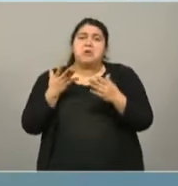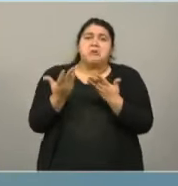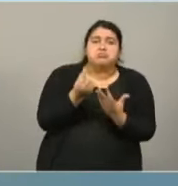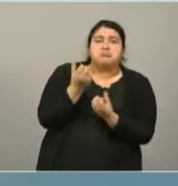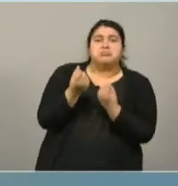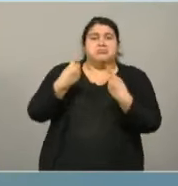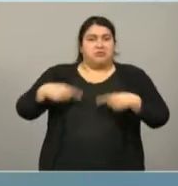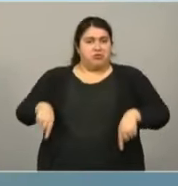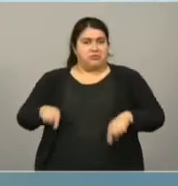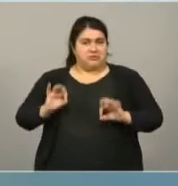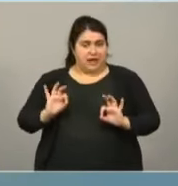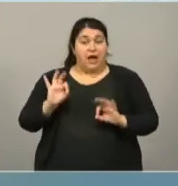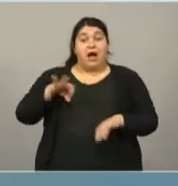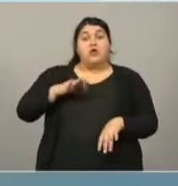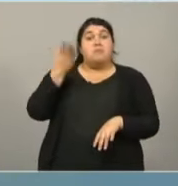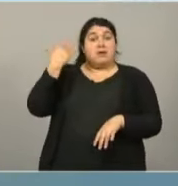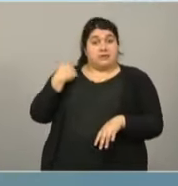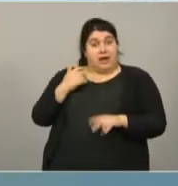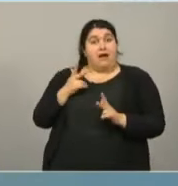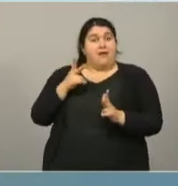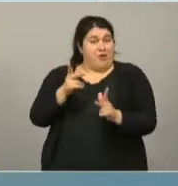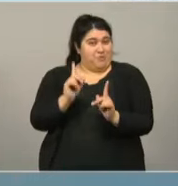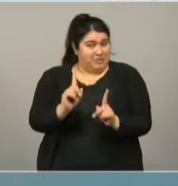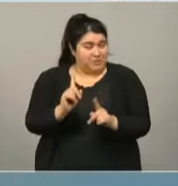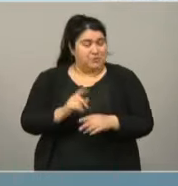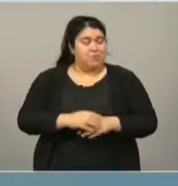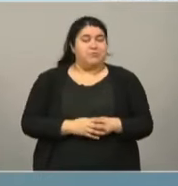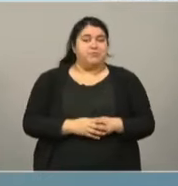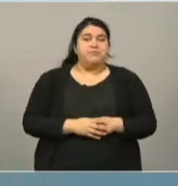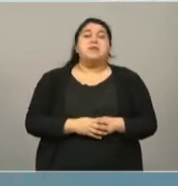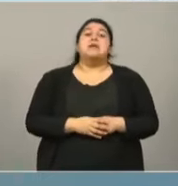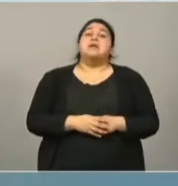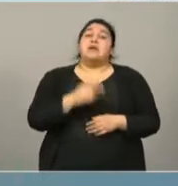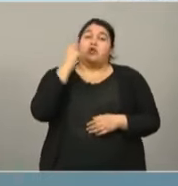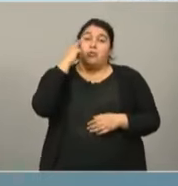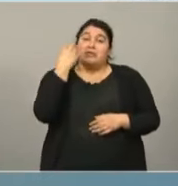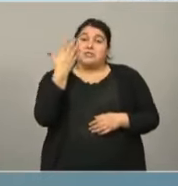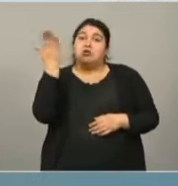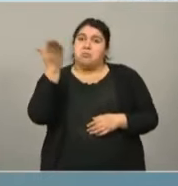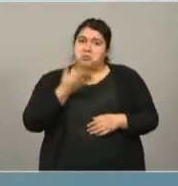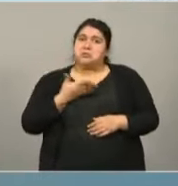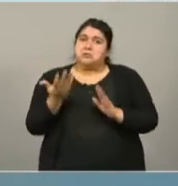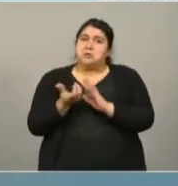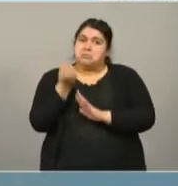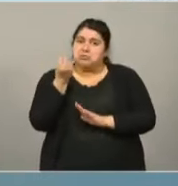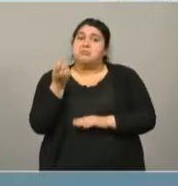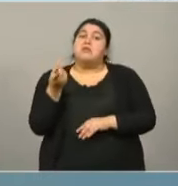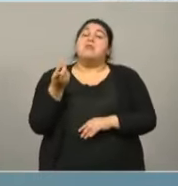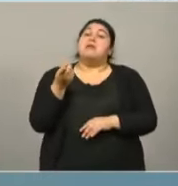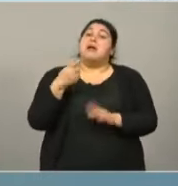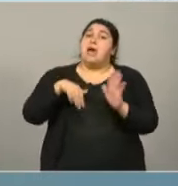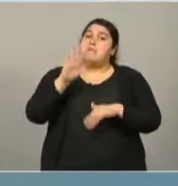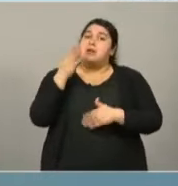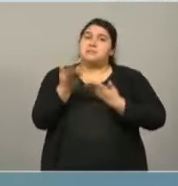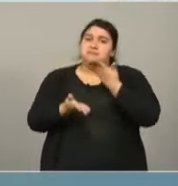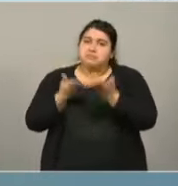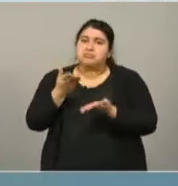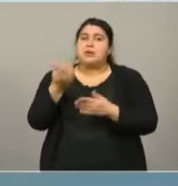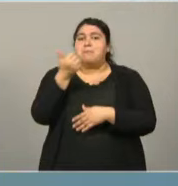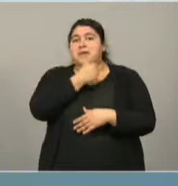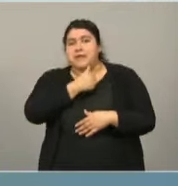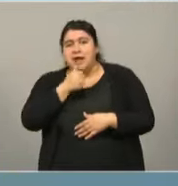medicamentos insisto el año pasado eh cercan al 99% el 95 por de la demanda de